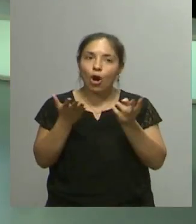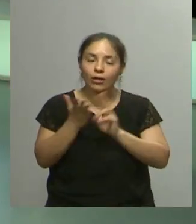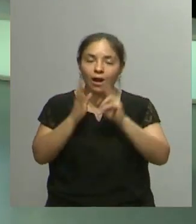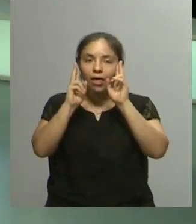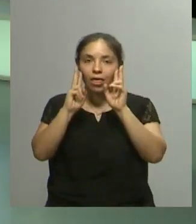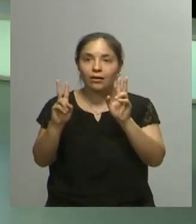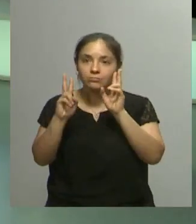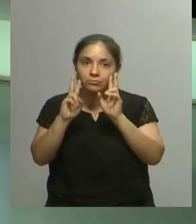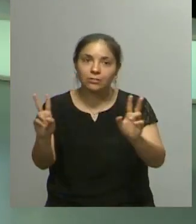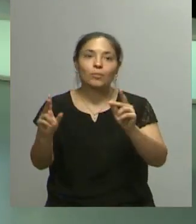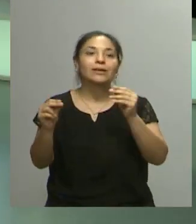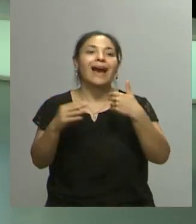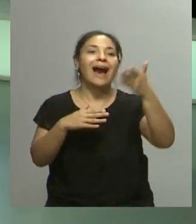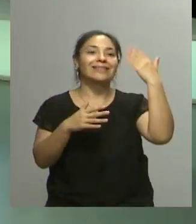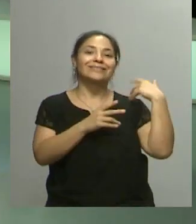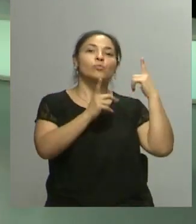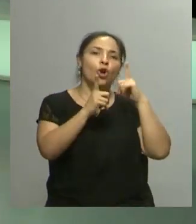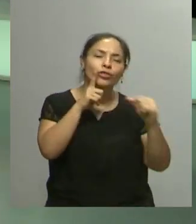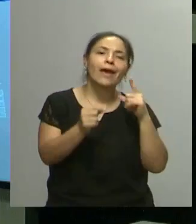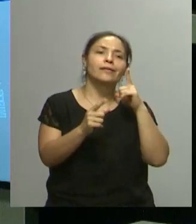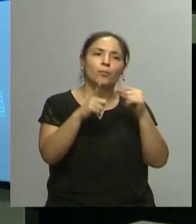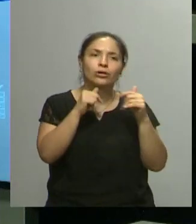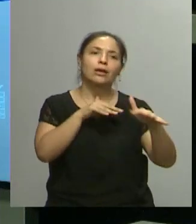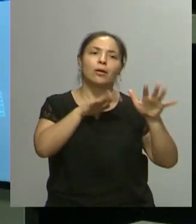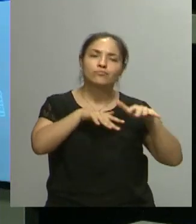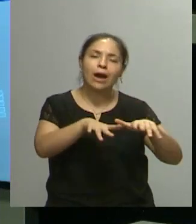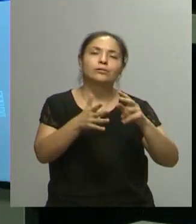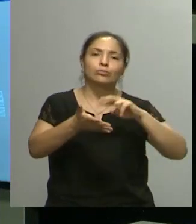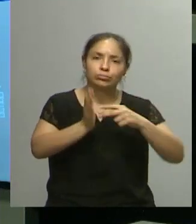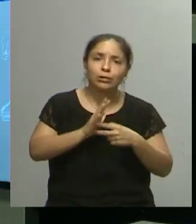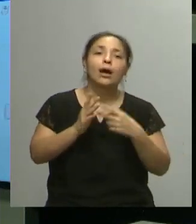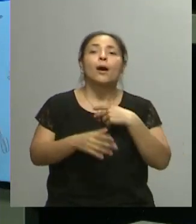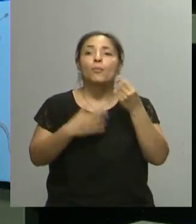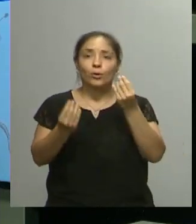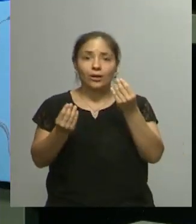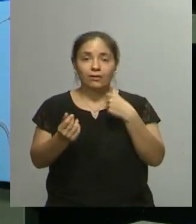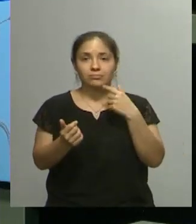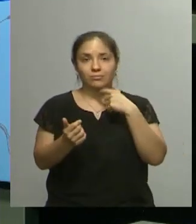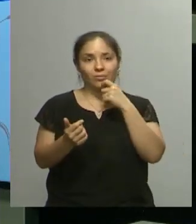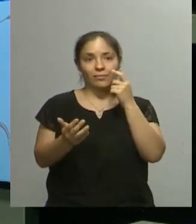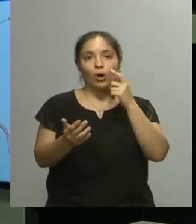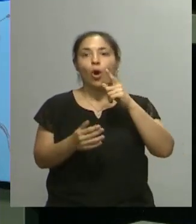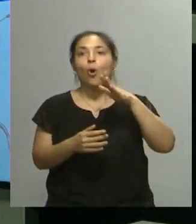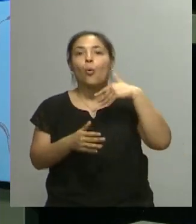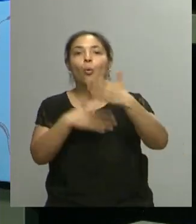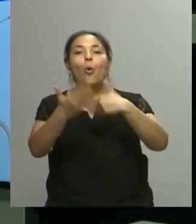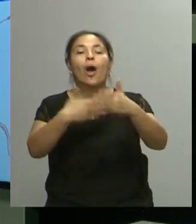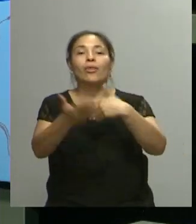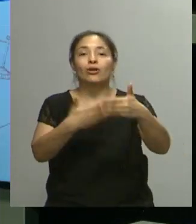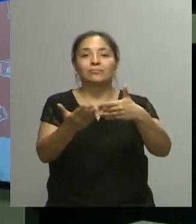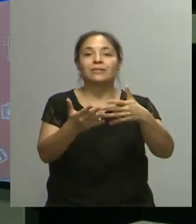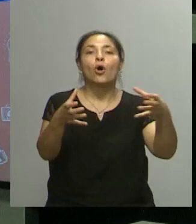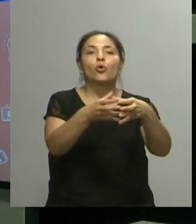las protestas, de toda esta situación que se ha dado, pero con el tema de la condena a la horca de un jugador de la selección iraní